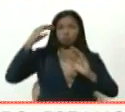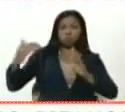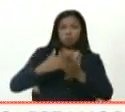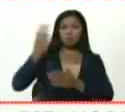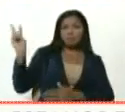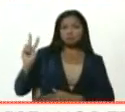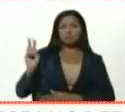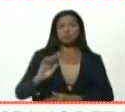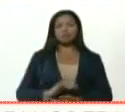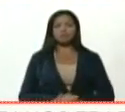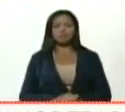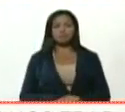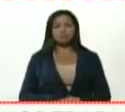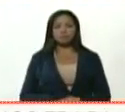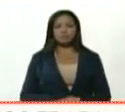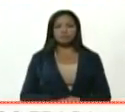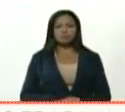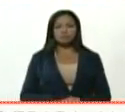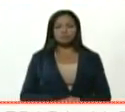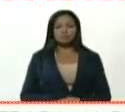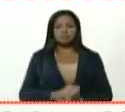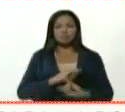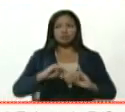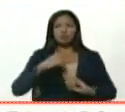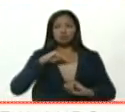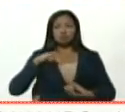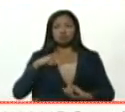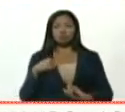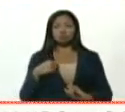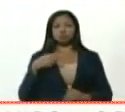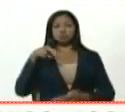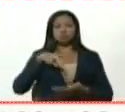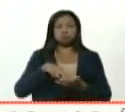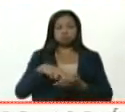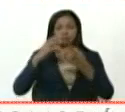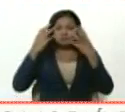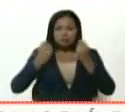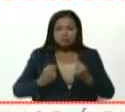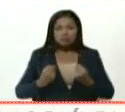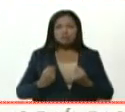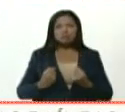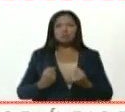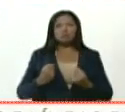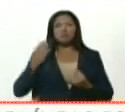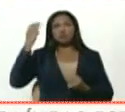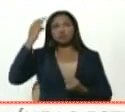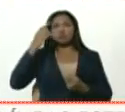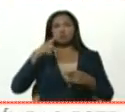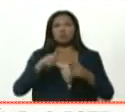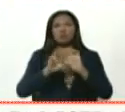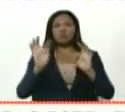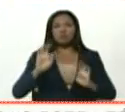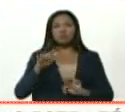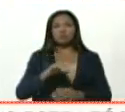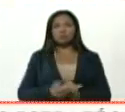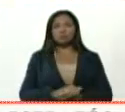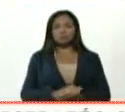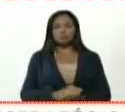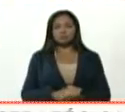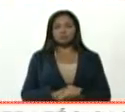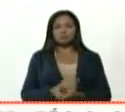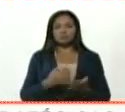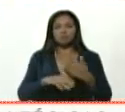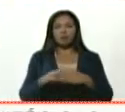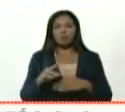Venezuela. Así que nosotros tenemos que tener los pies sobre la tierra. Y así como salimos